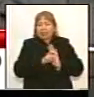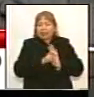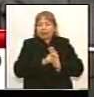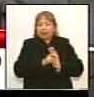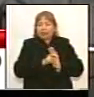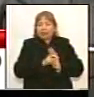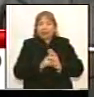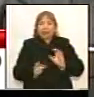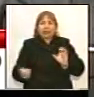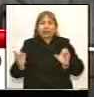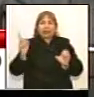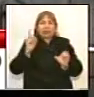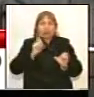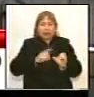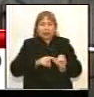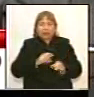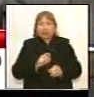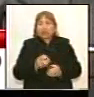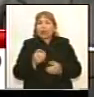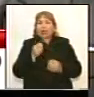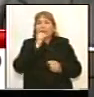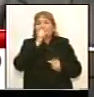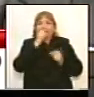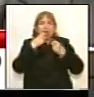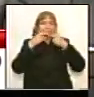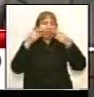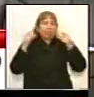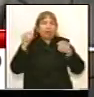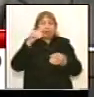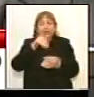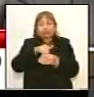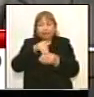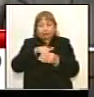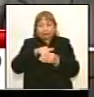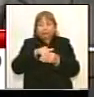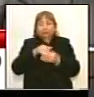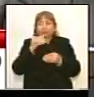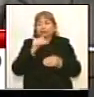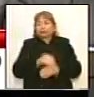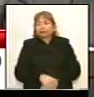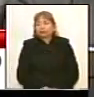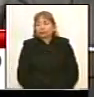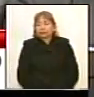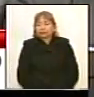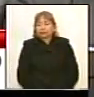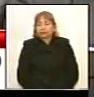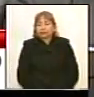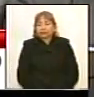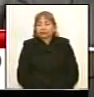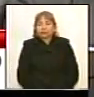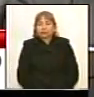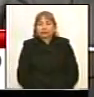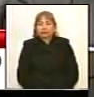e incorporación campañas electorales Yapa,